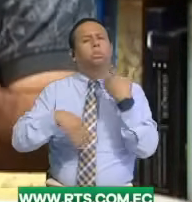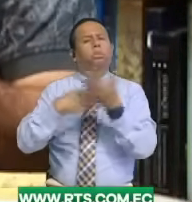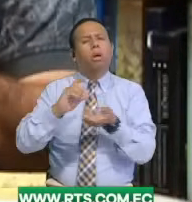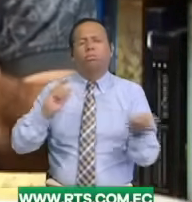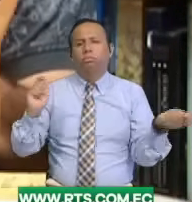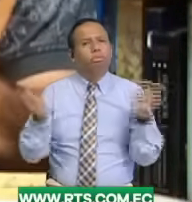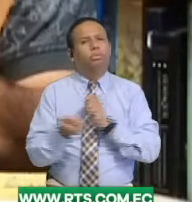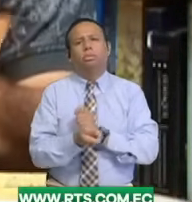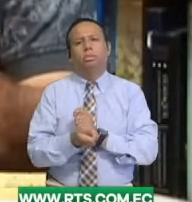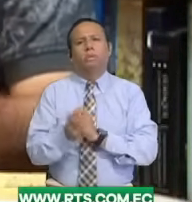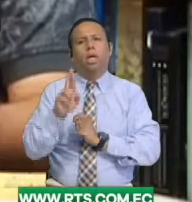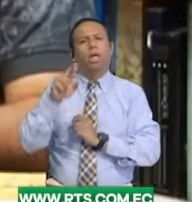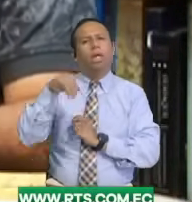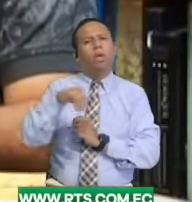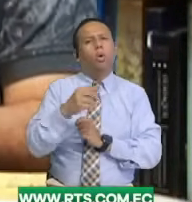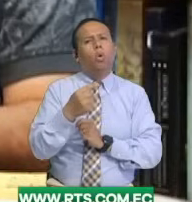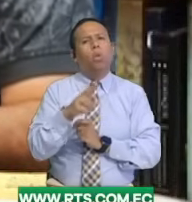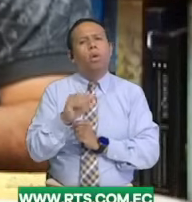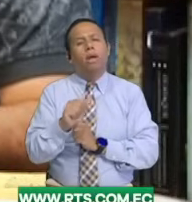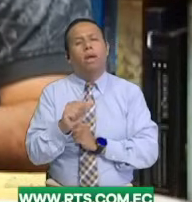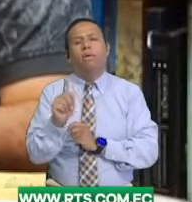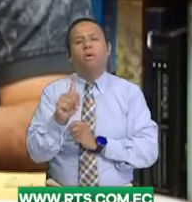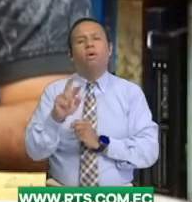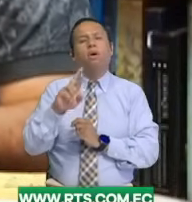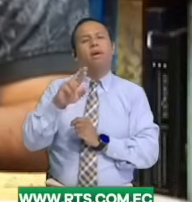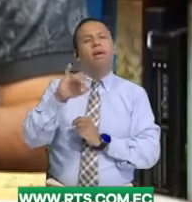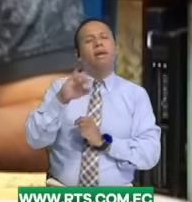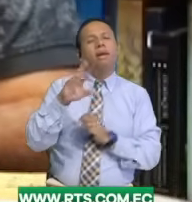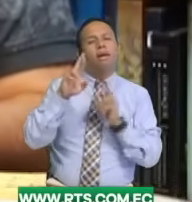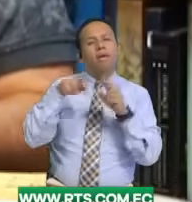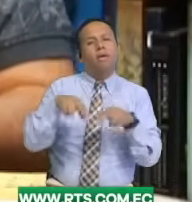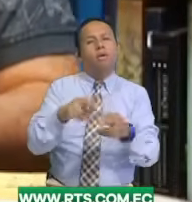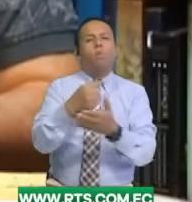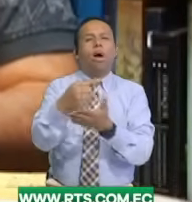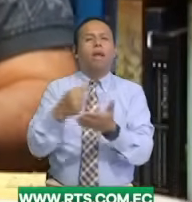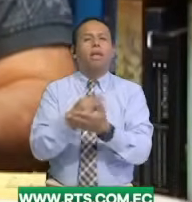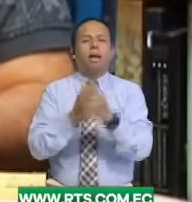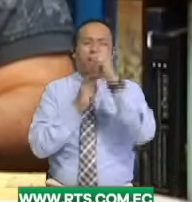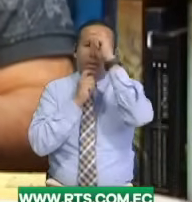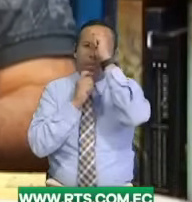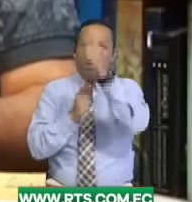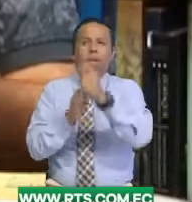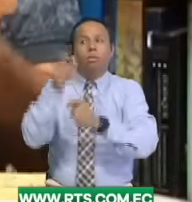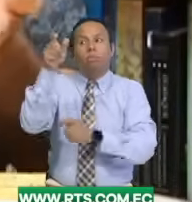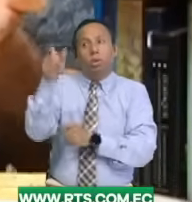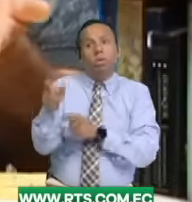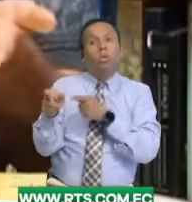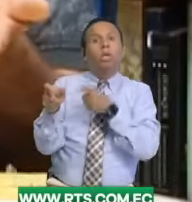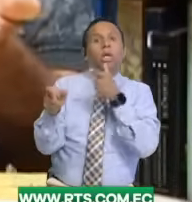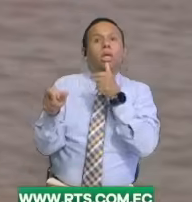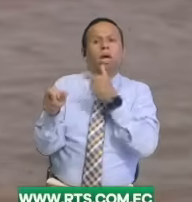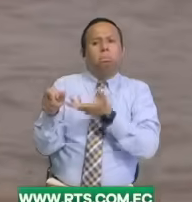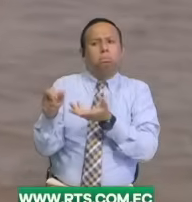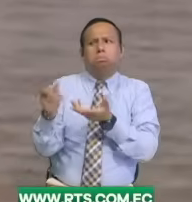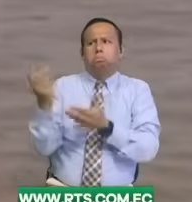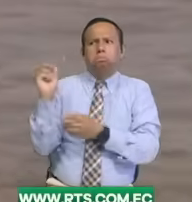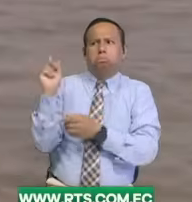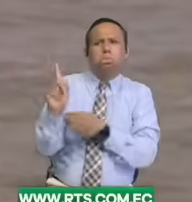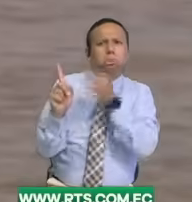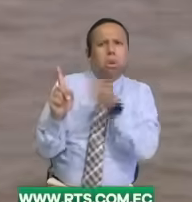ya no se llama el río de Guayaquil, sino el río Guayas. ¿En honor a quién? A un cacique que nunca existió.